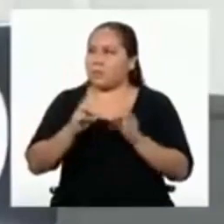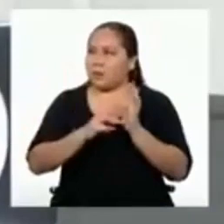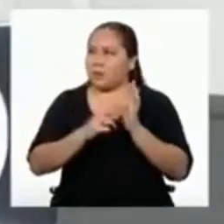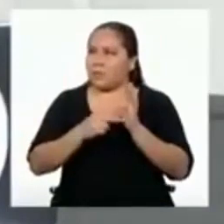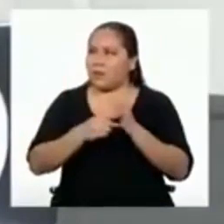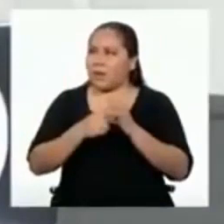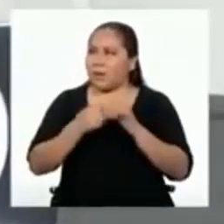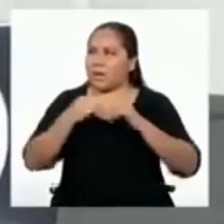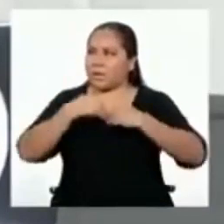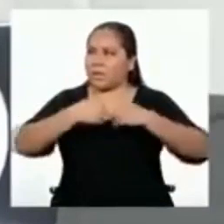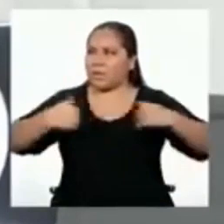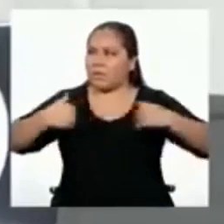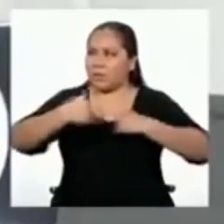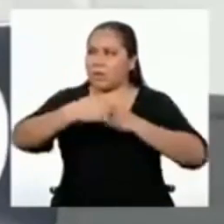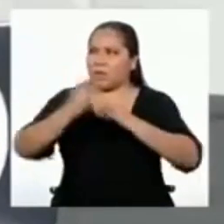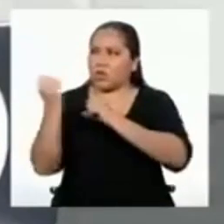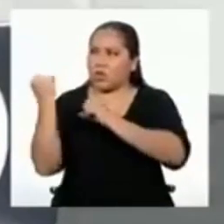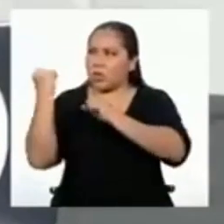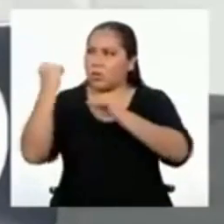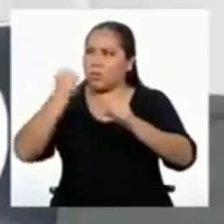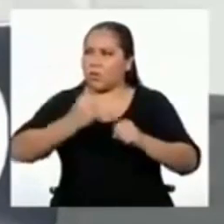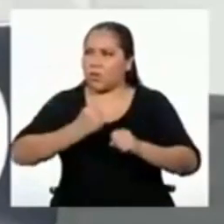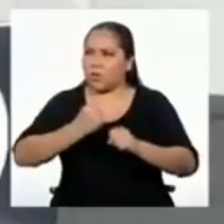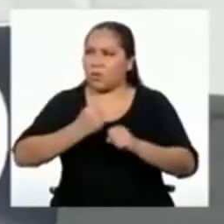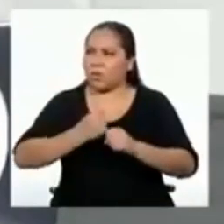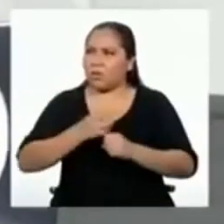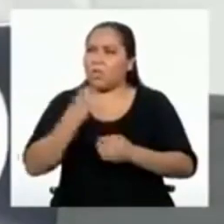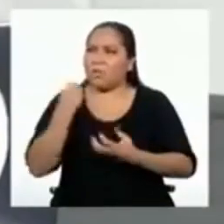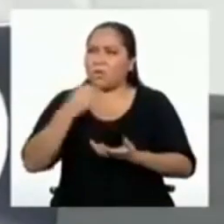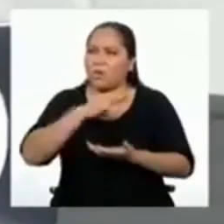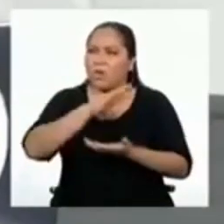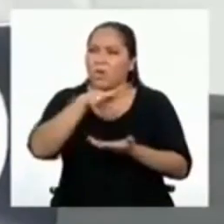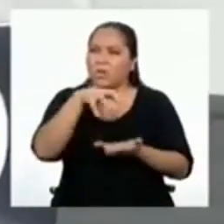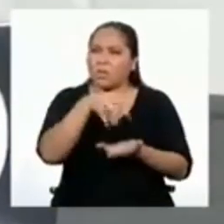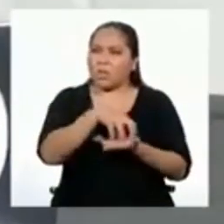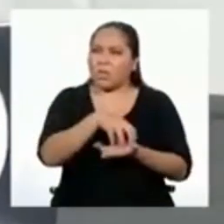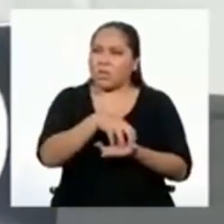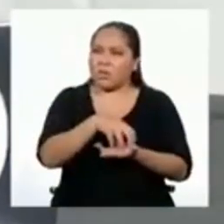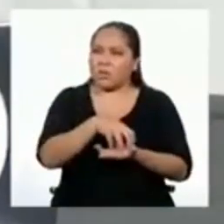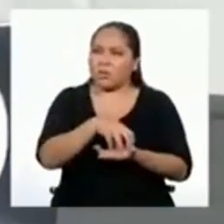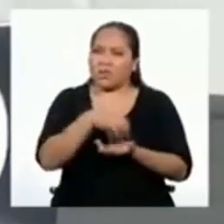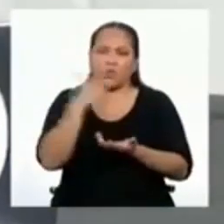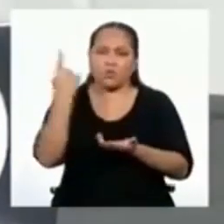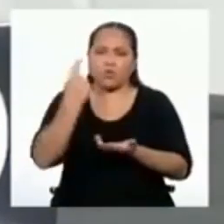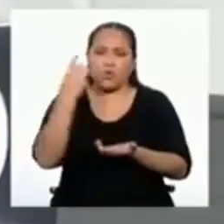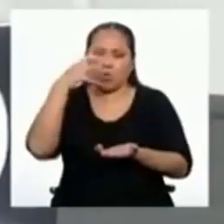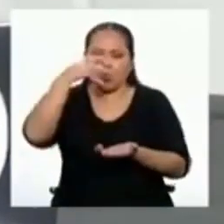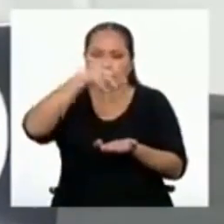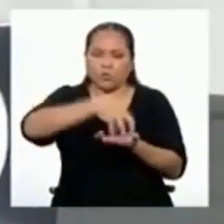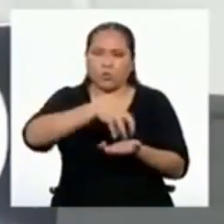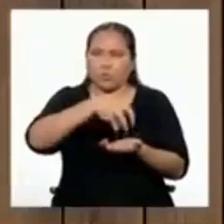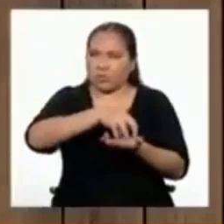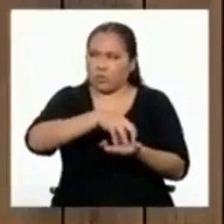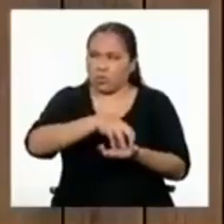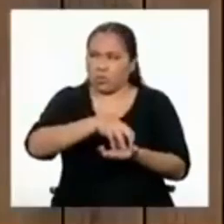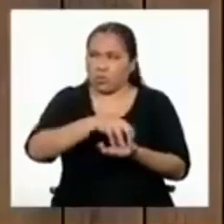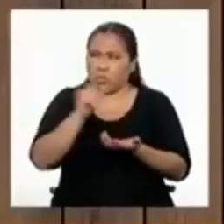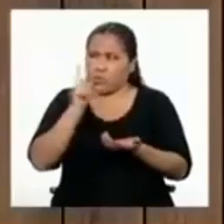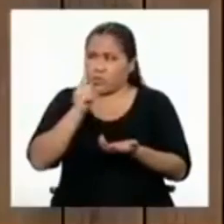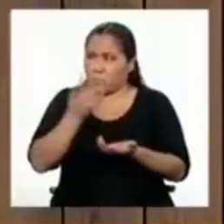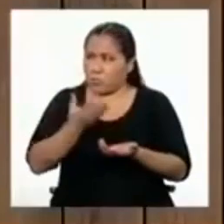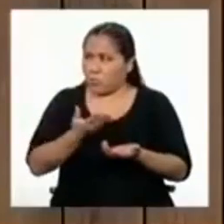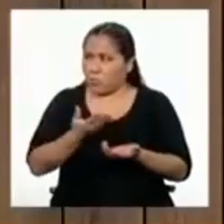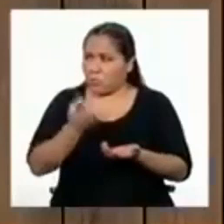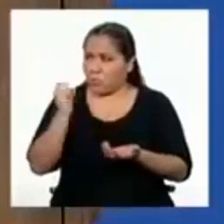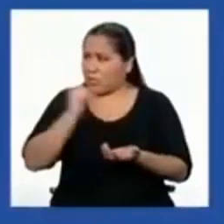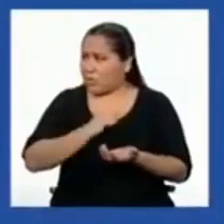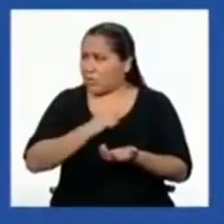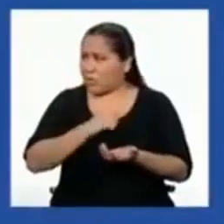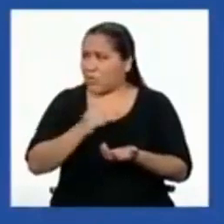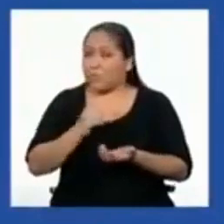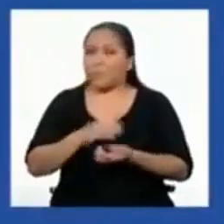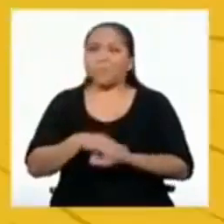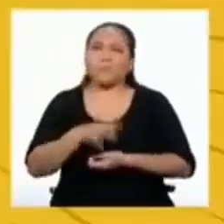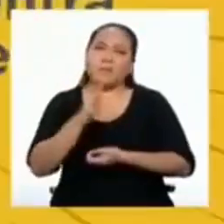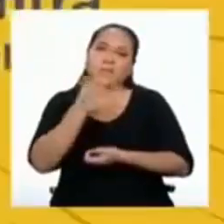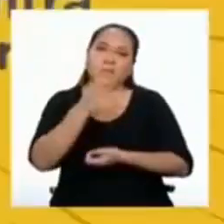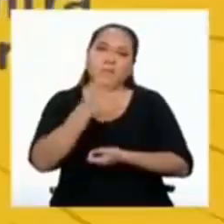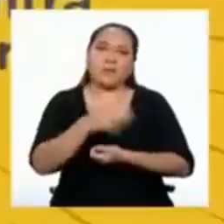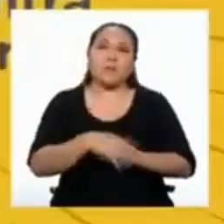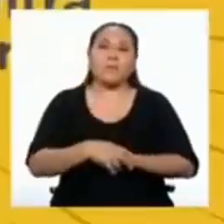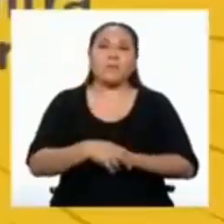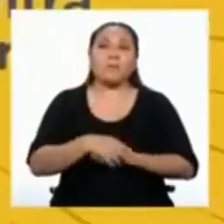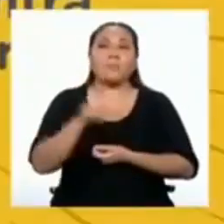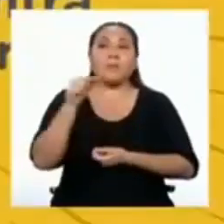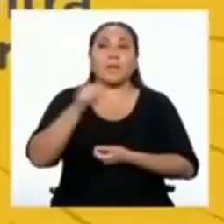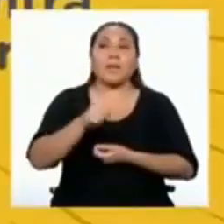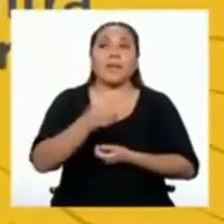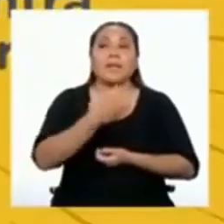separación de poderes. ¿Por qué no centraliza? ¿No se centra en un solo lugar? ¿Va por ahí? Sí, por ahí va la idea.